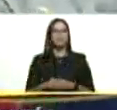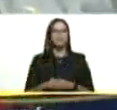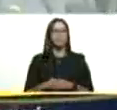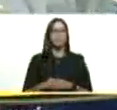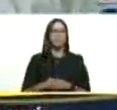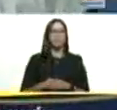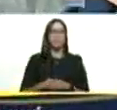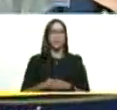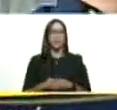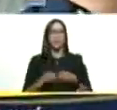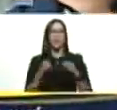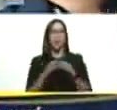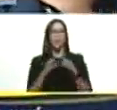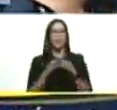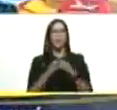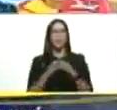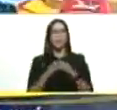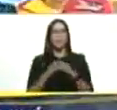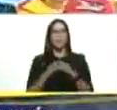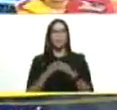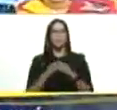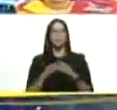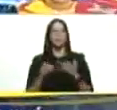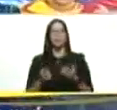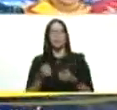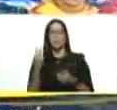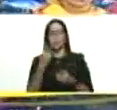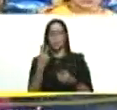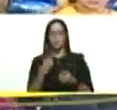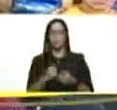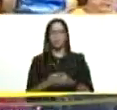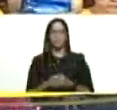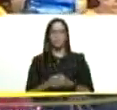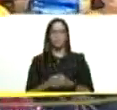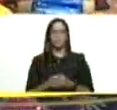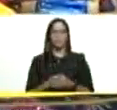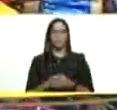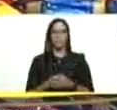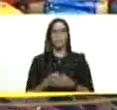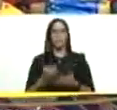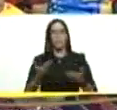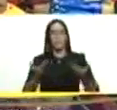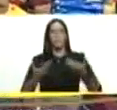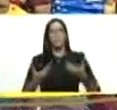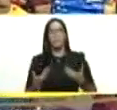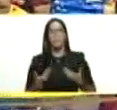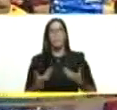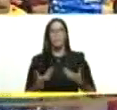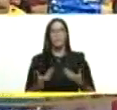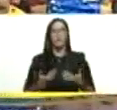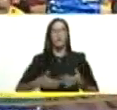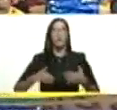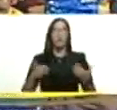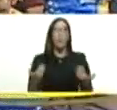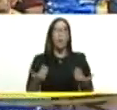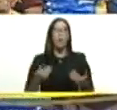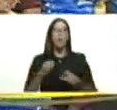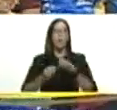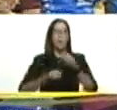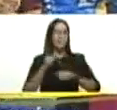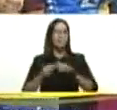y el compañero Leal Tellería, aquí conversadito los dos, me digan cuáles van a ser